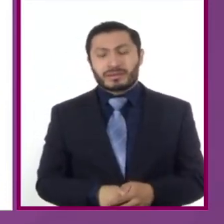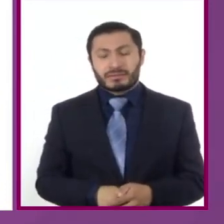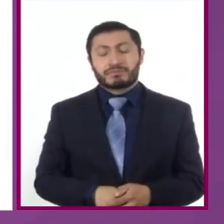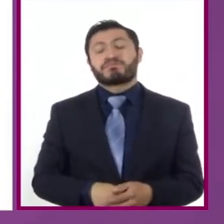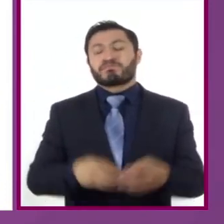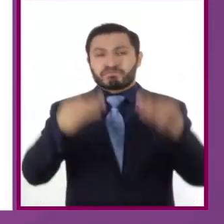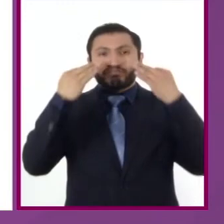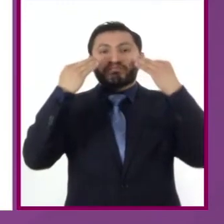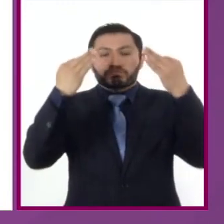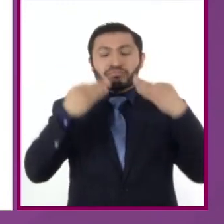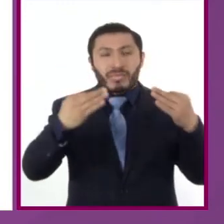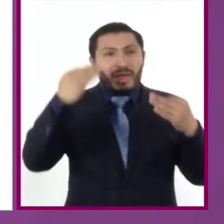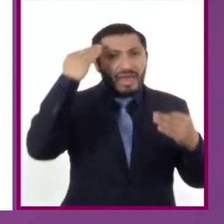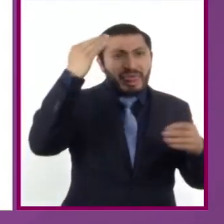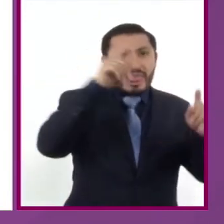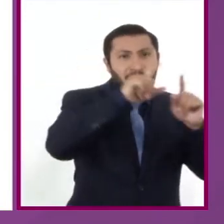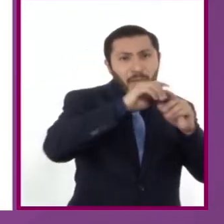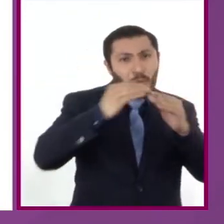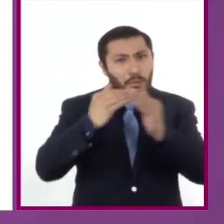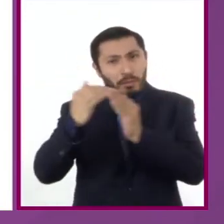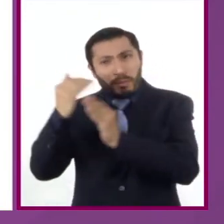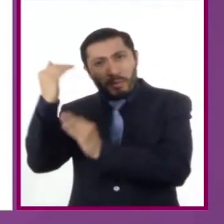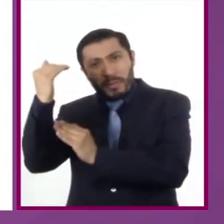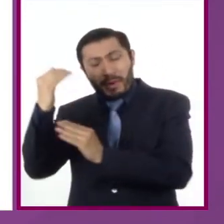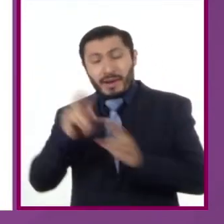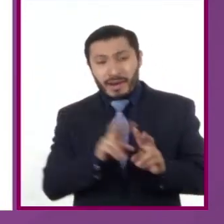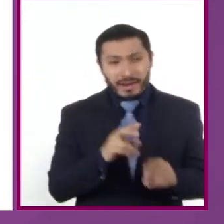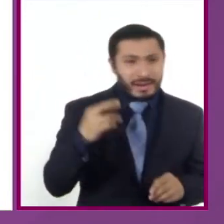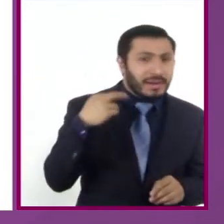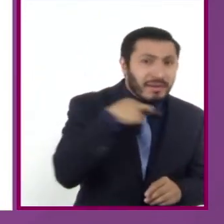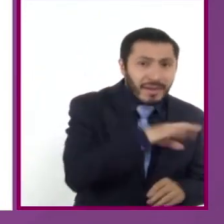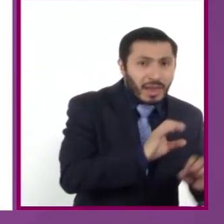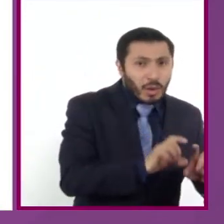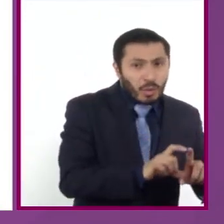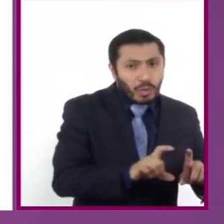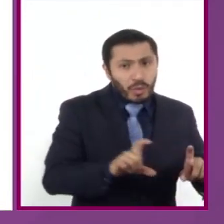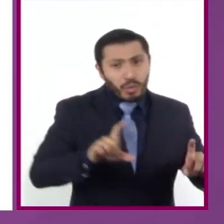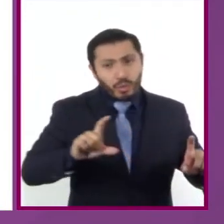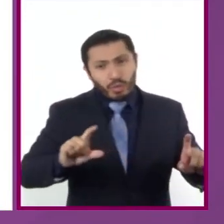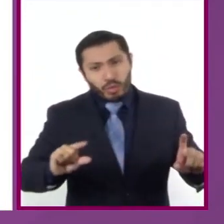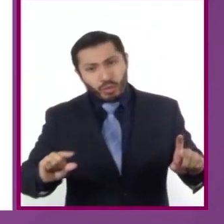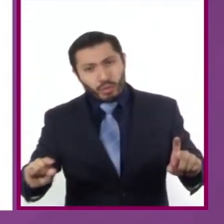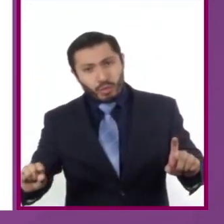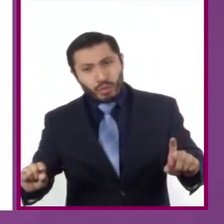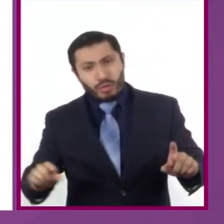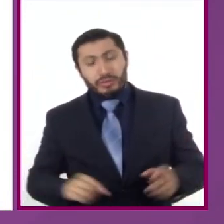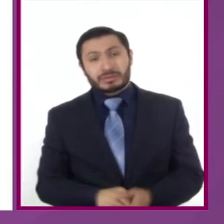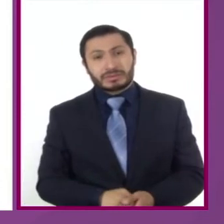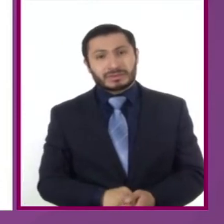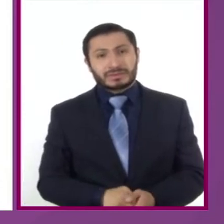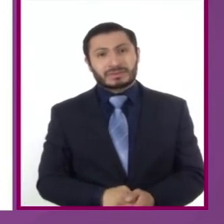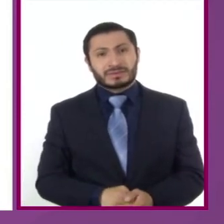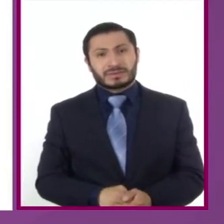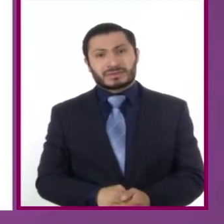cuanto más aumenta el tiempo, la velocidad o rapidez disminuye.